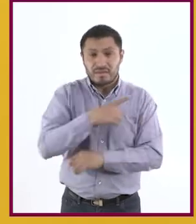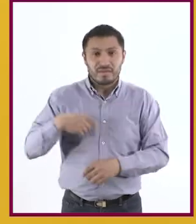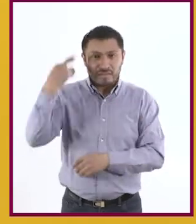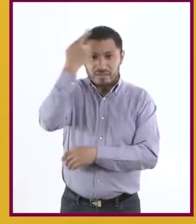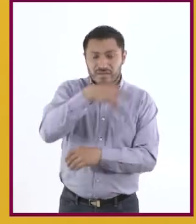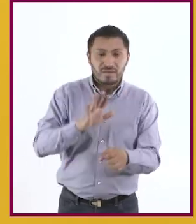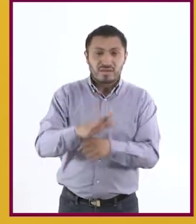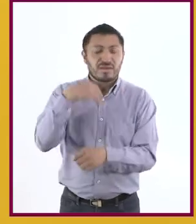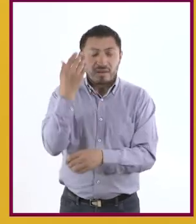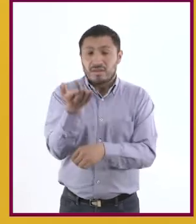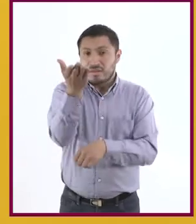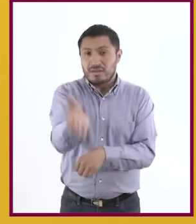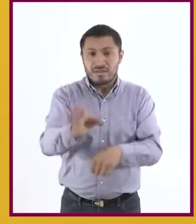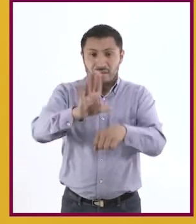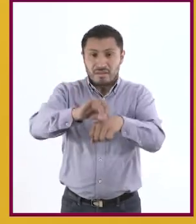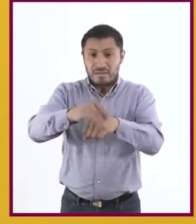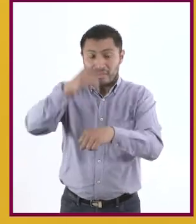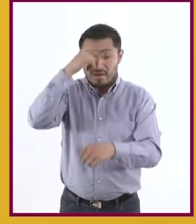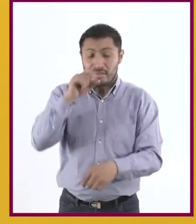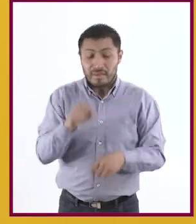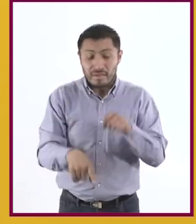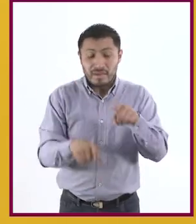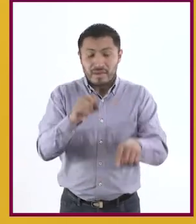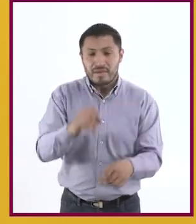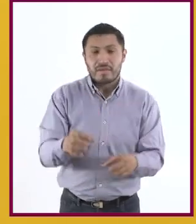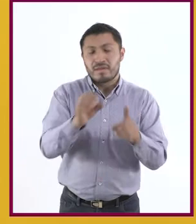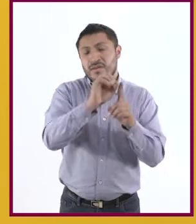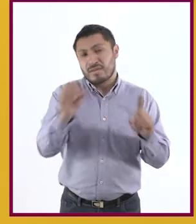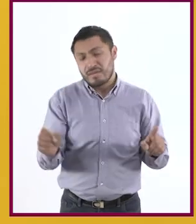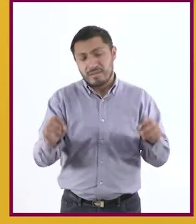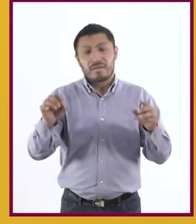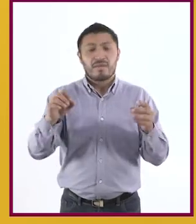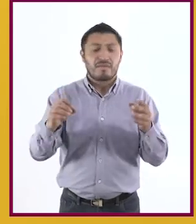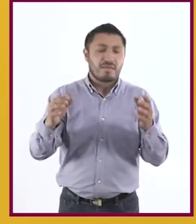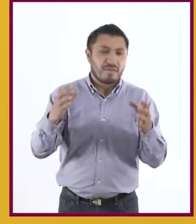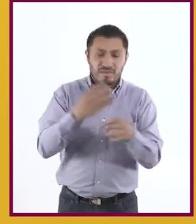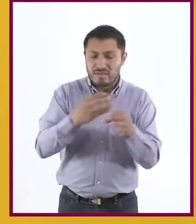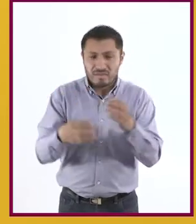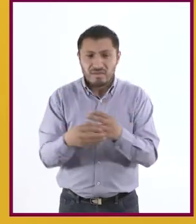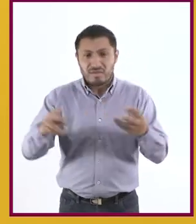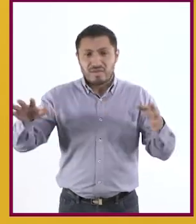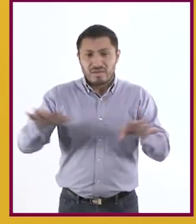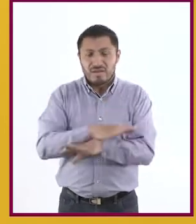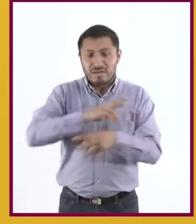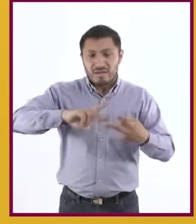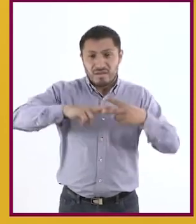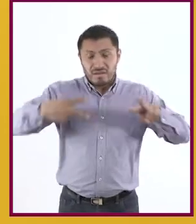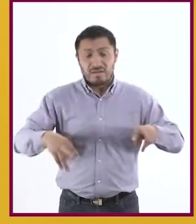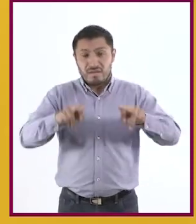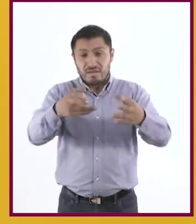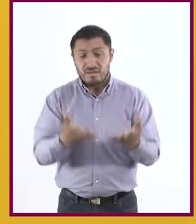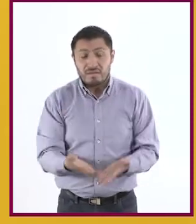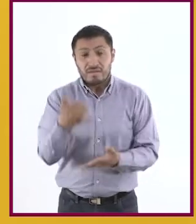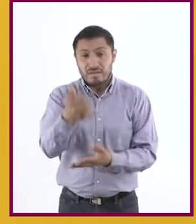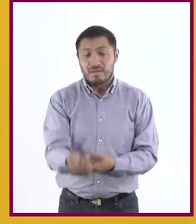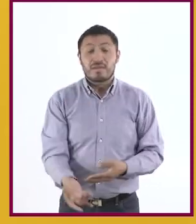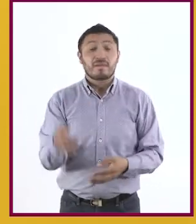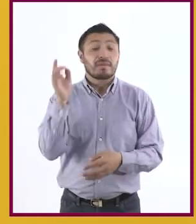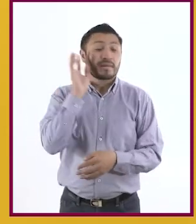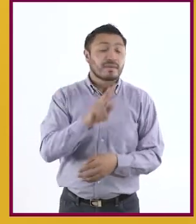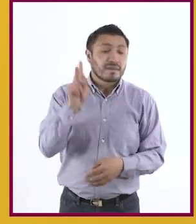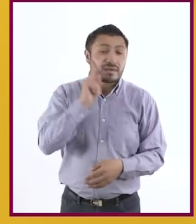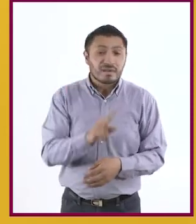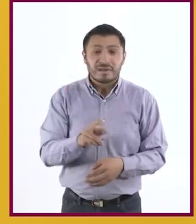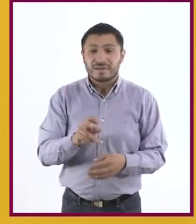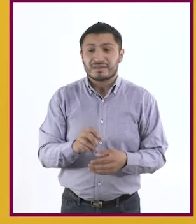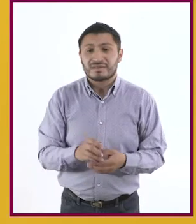cualquier solicitud de permiso para siembra de organismos genéticamente modificados que reciban y determinar en función de los niveles de